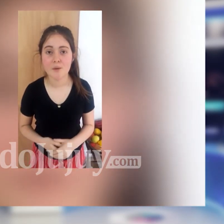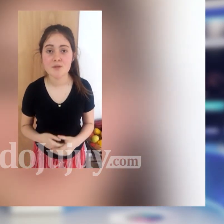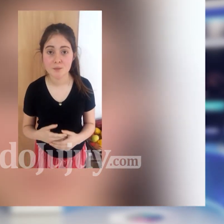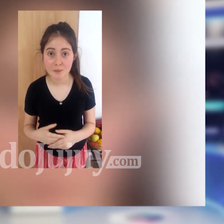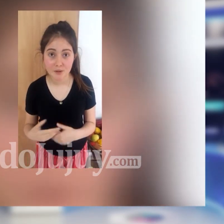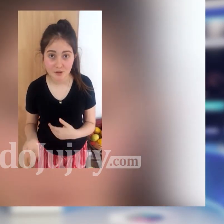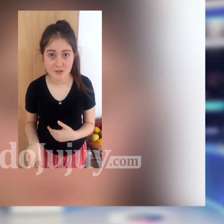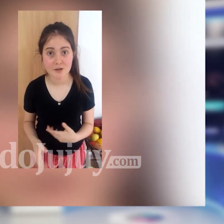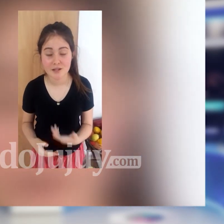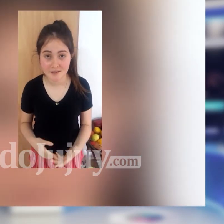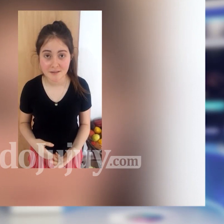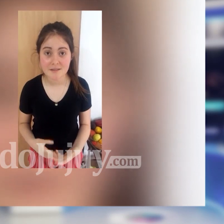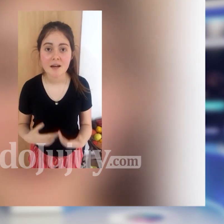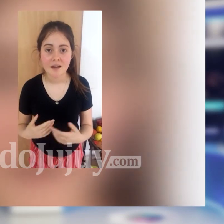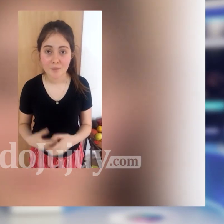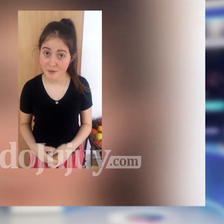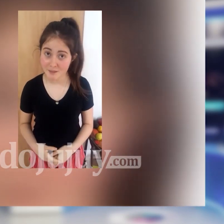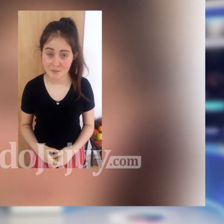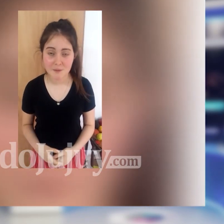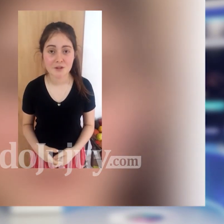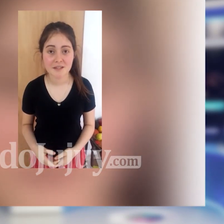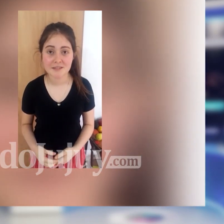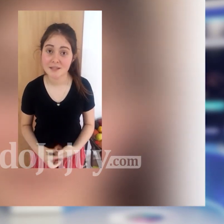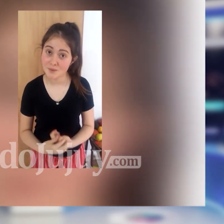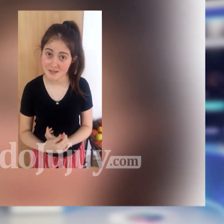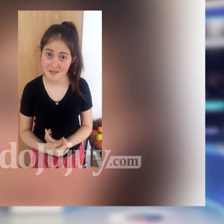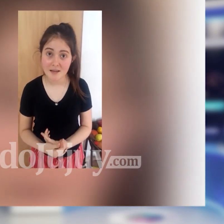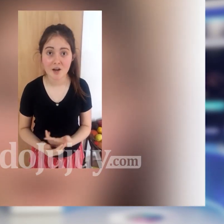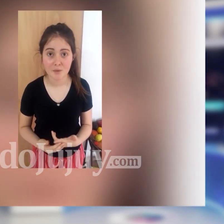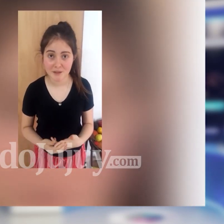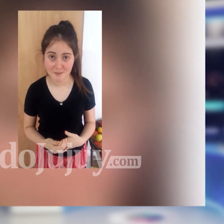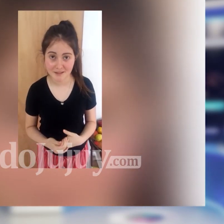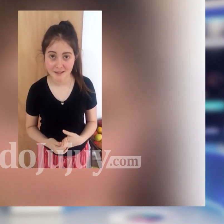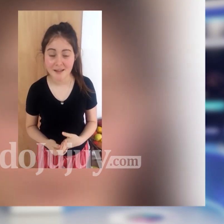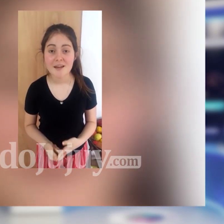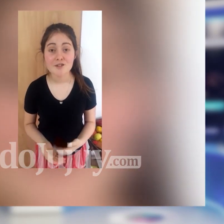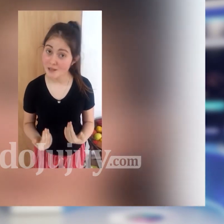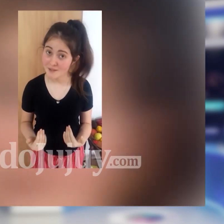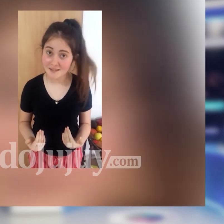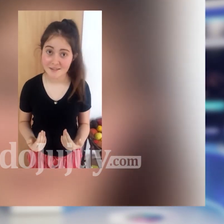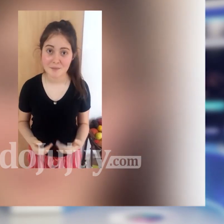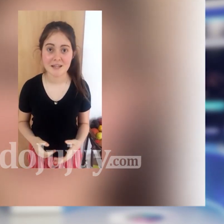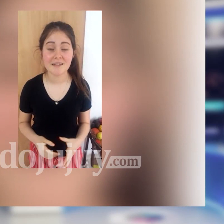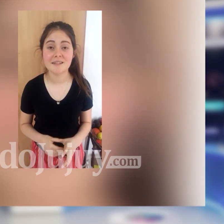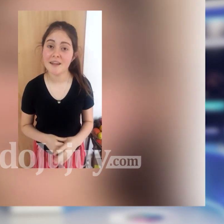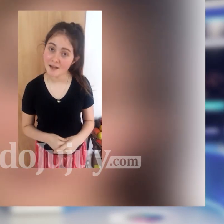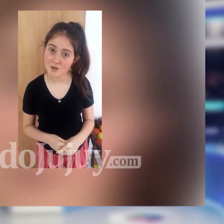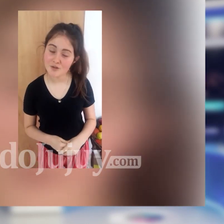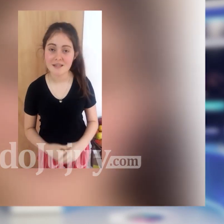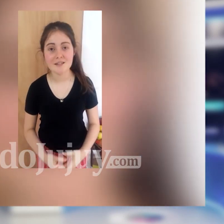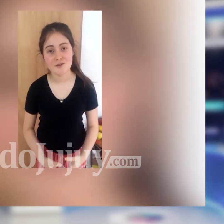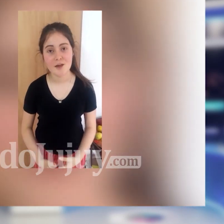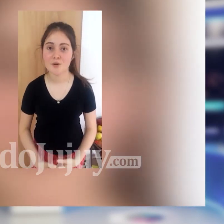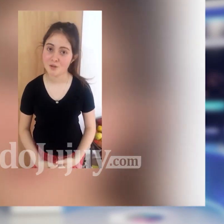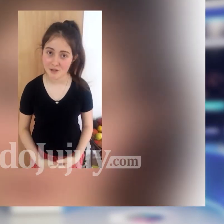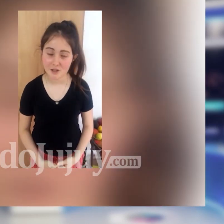este sería mi tercer año. O sea que a los 15 años de edad, 16, cuando los chicos están con la cabeza en otra cosa, hubo un docente que te hizo amar